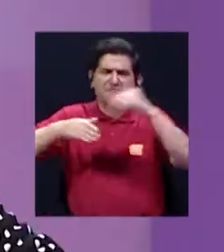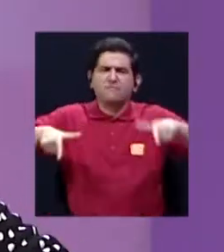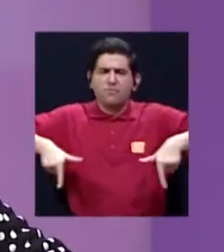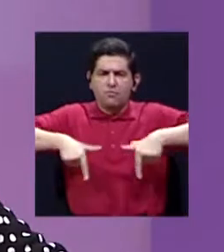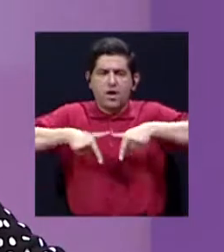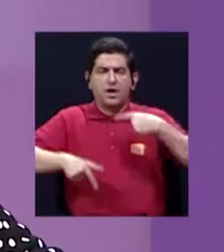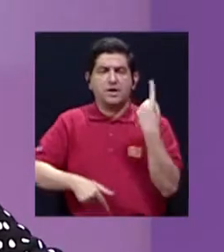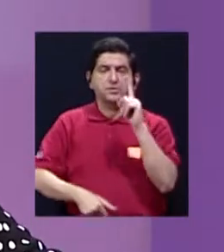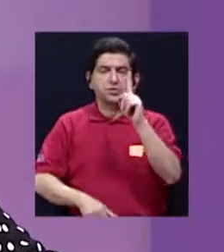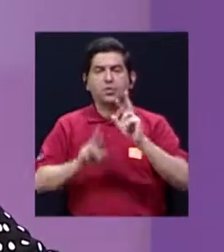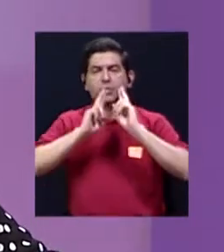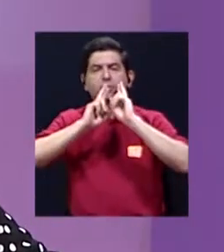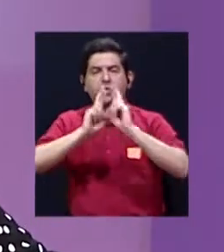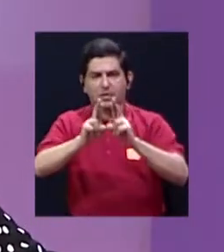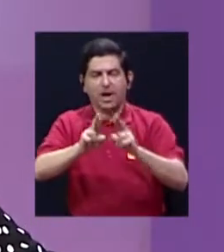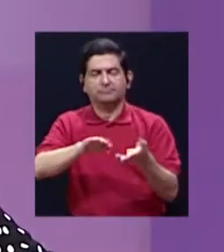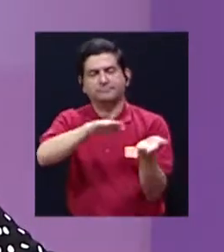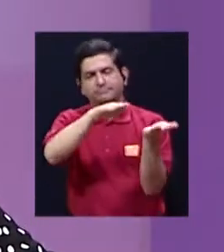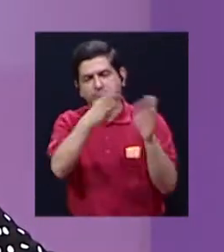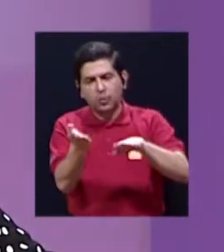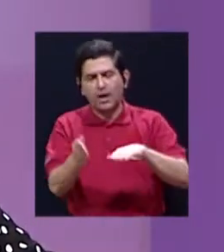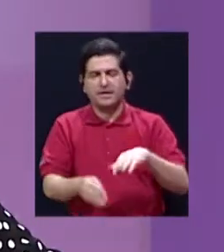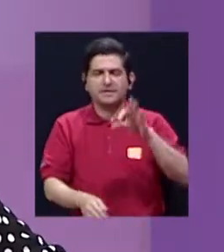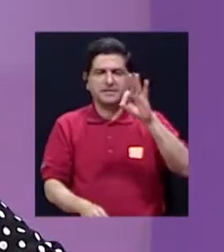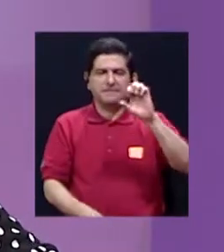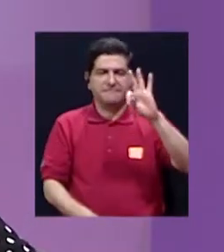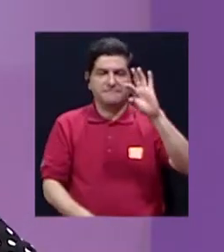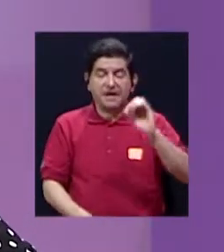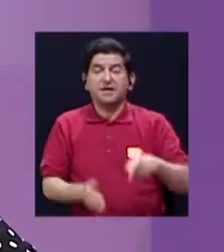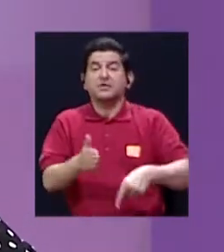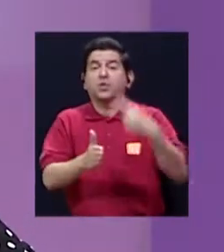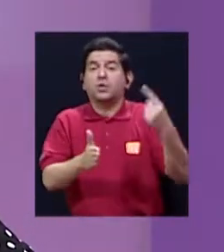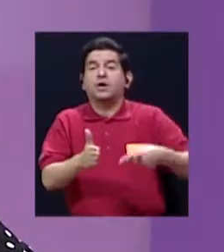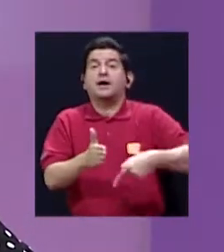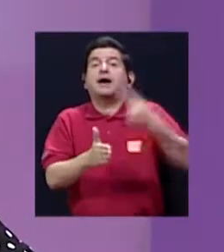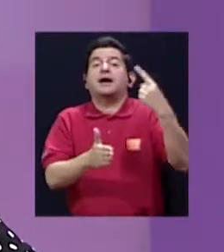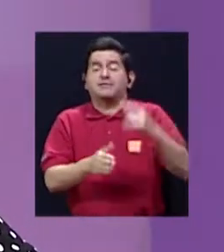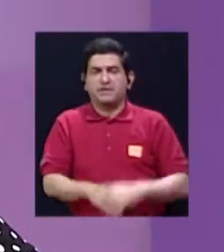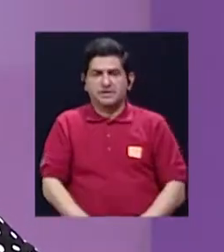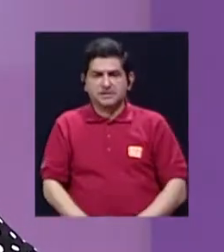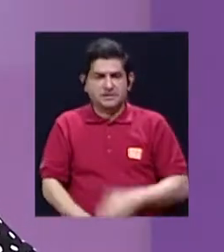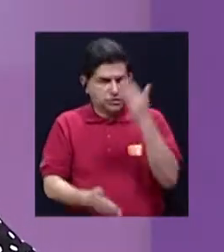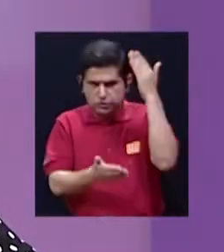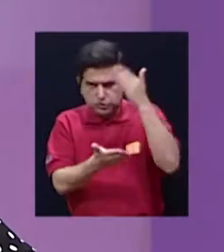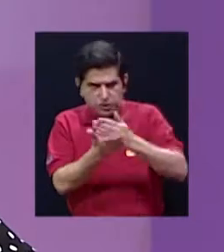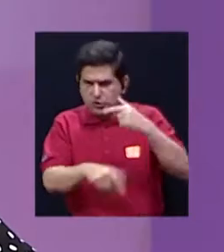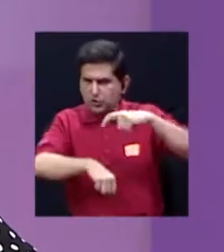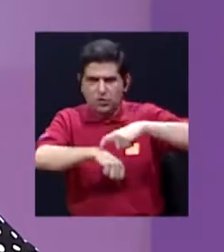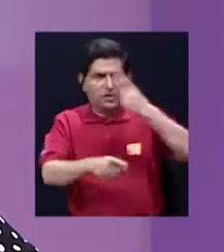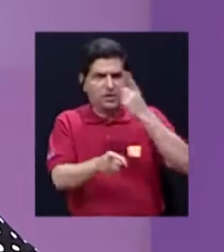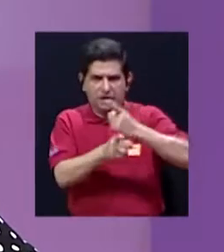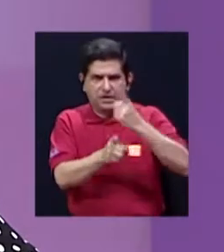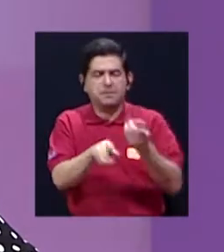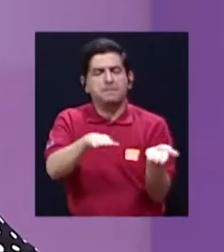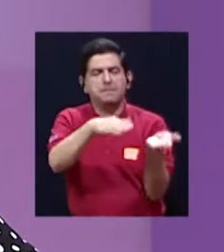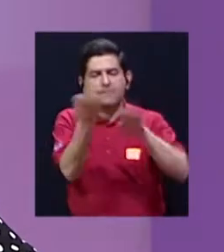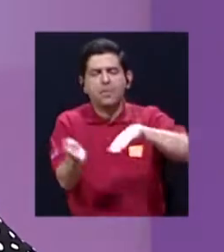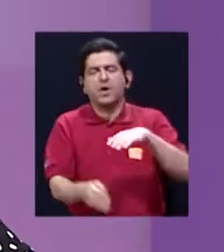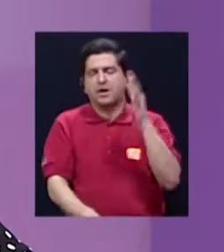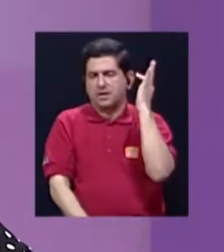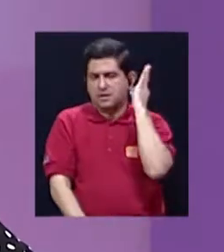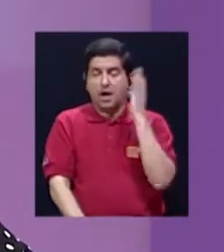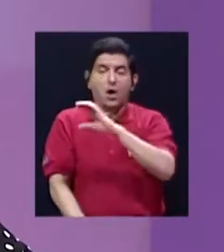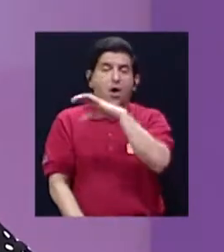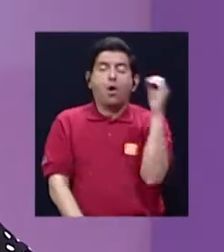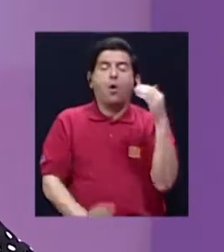solo tienen un resultado, la muerte del feto y en algunos casos, si no lo interrumpimos a tiempo, la muerte de la mujer